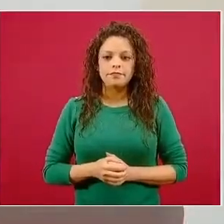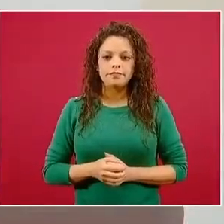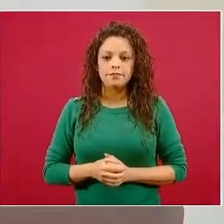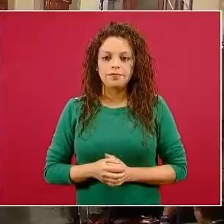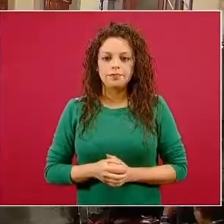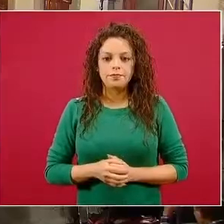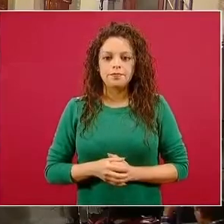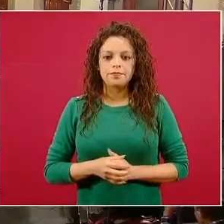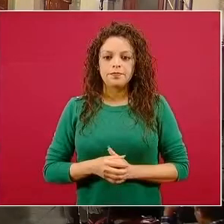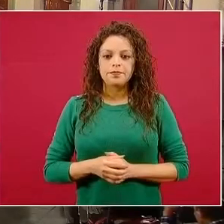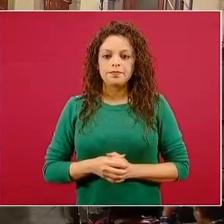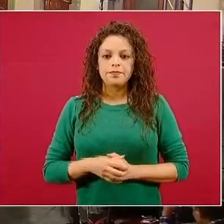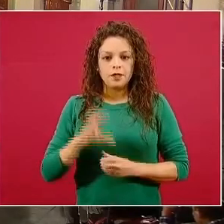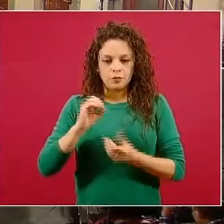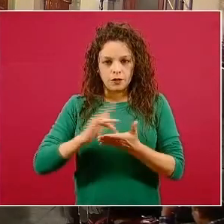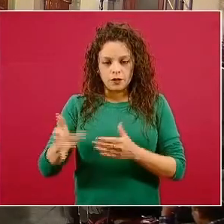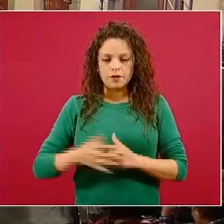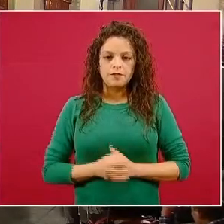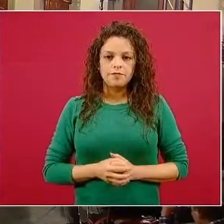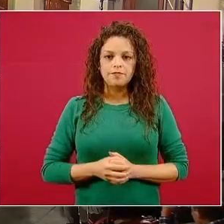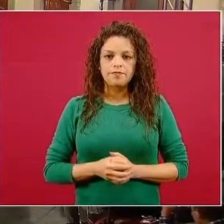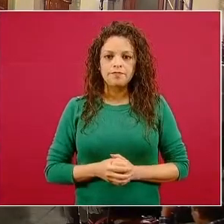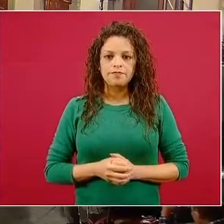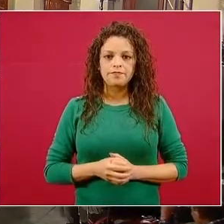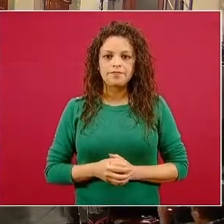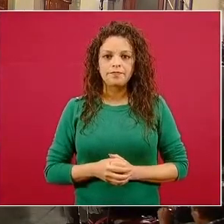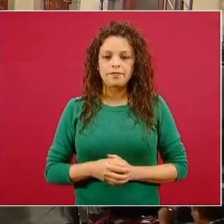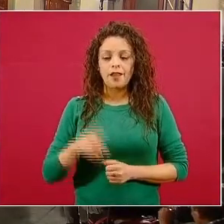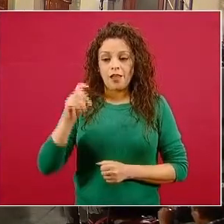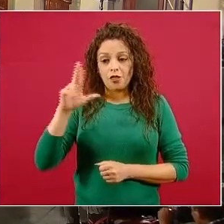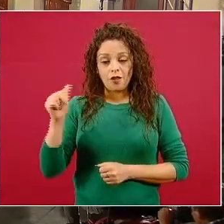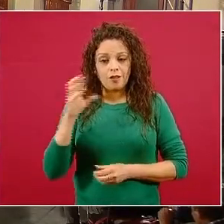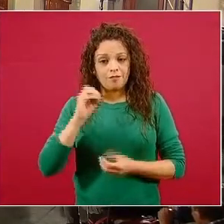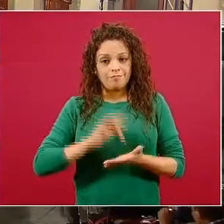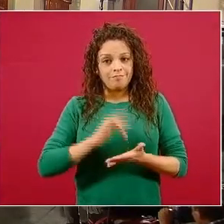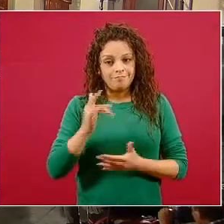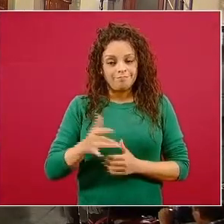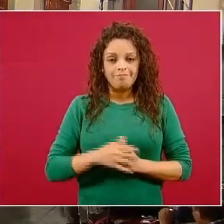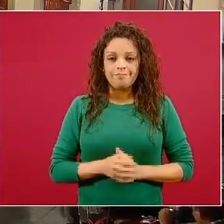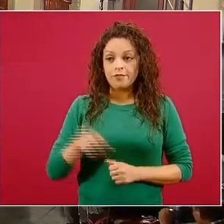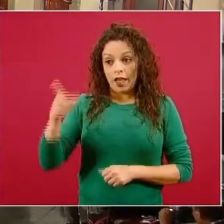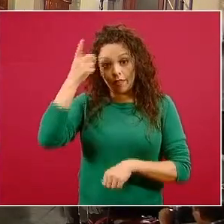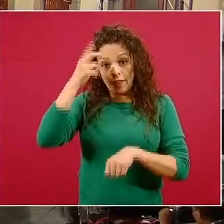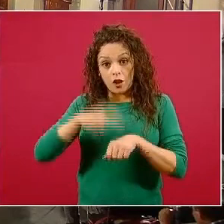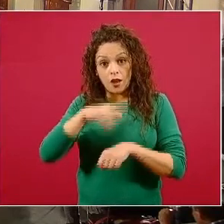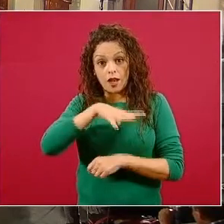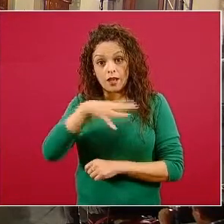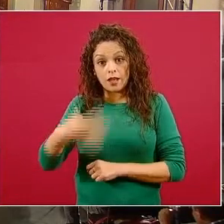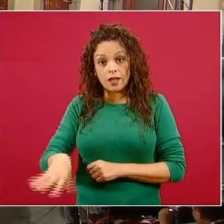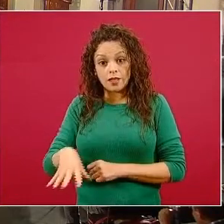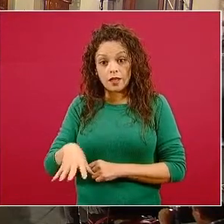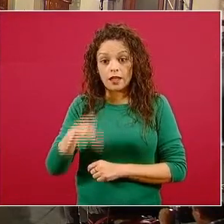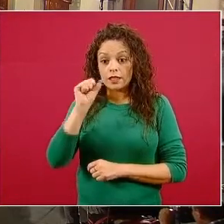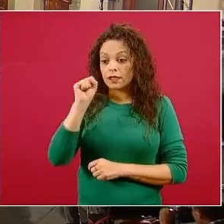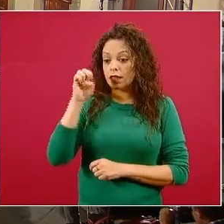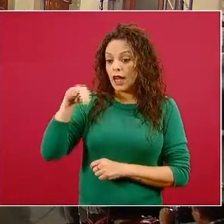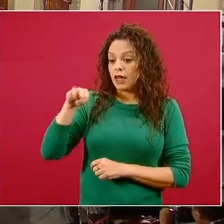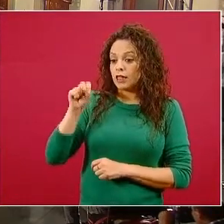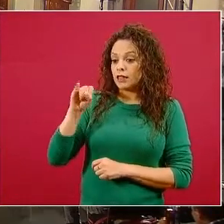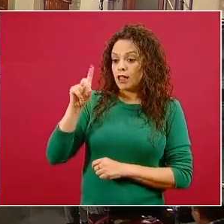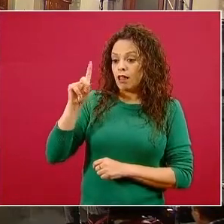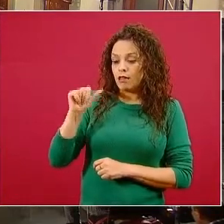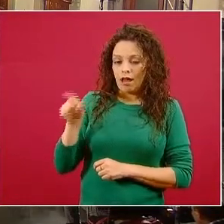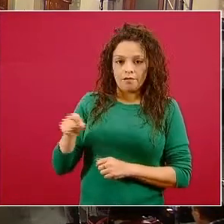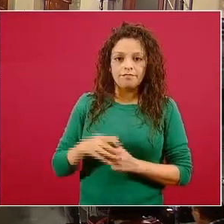VIH-COVID-19@salud.gov.mx. Gracias. Muchas gracias, doctora Aletze de la Torre Rosas, directora general de CENSIDA, el Centro Nacional